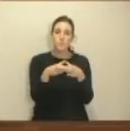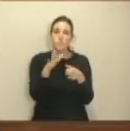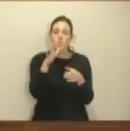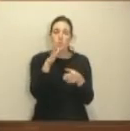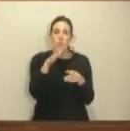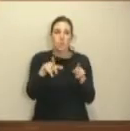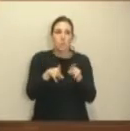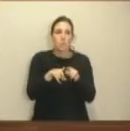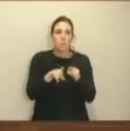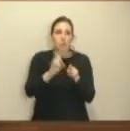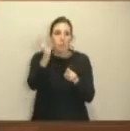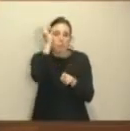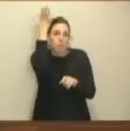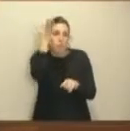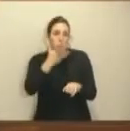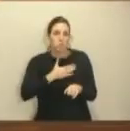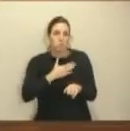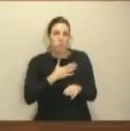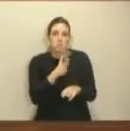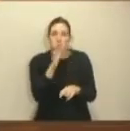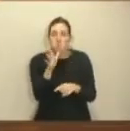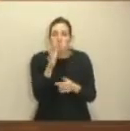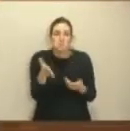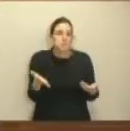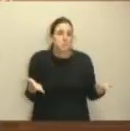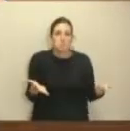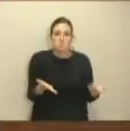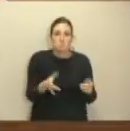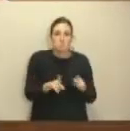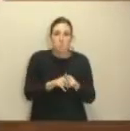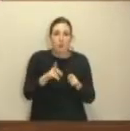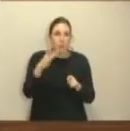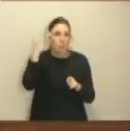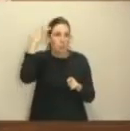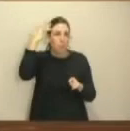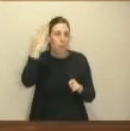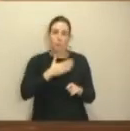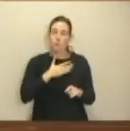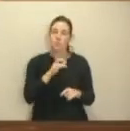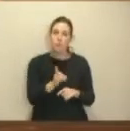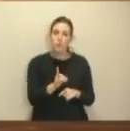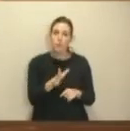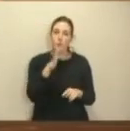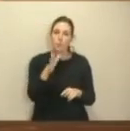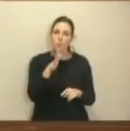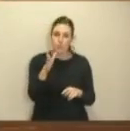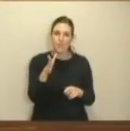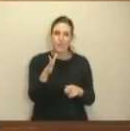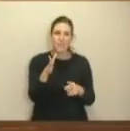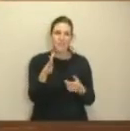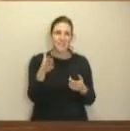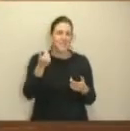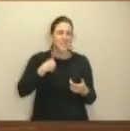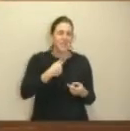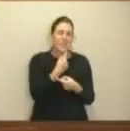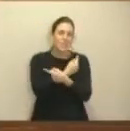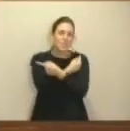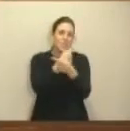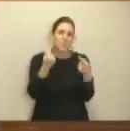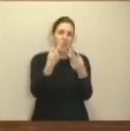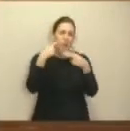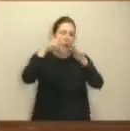lo deduzcamos nosotros de una ideación o de una imaginación, sino porque lo están diciendo todos